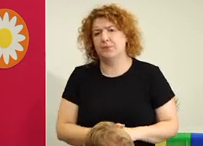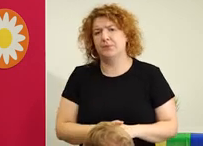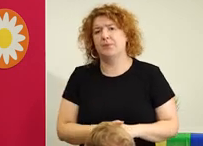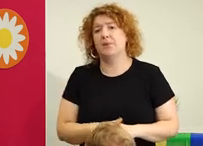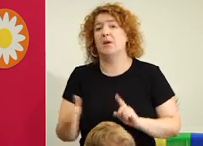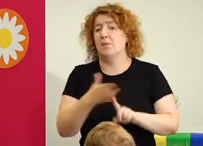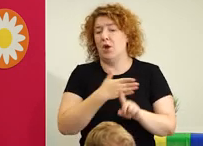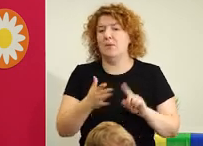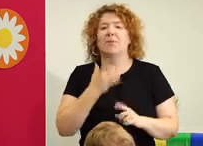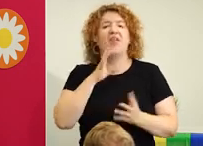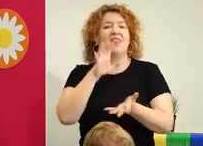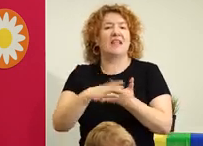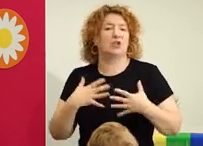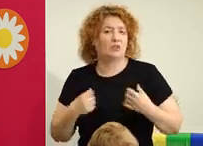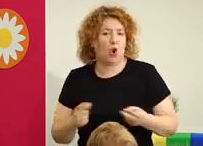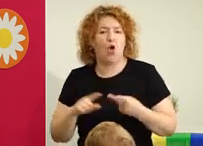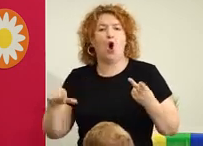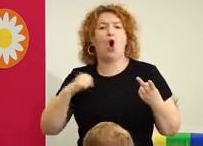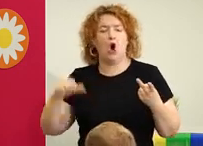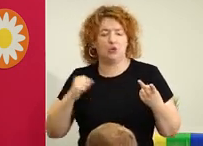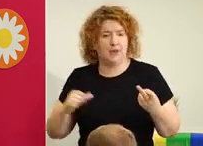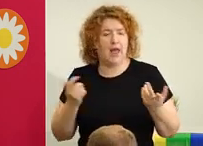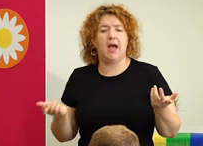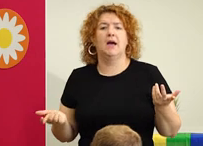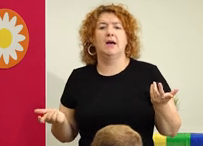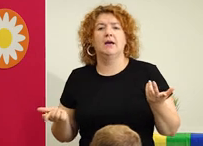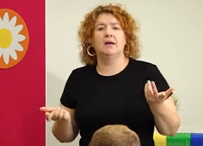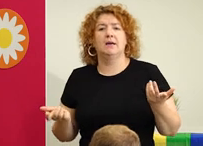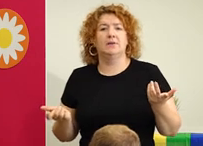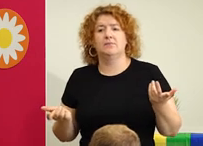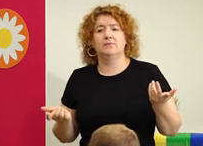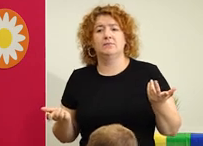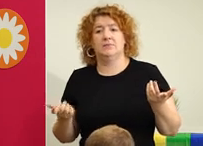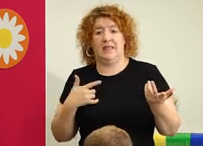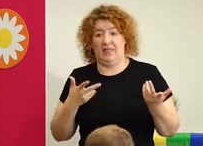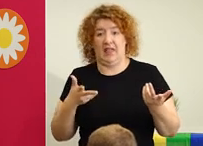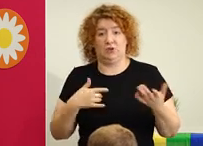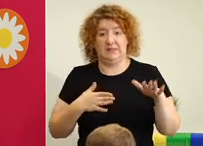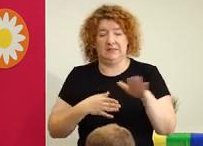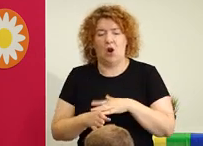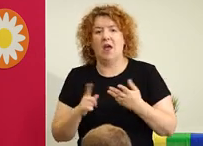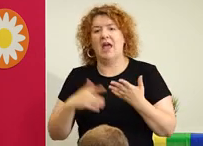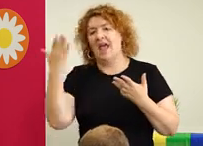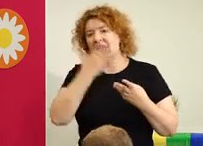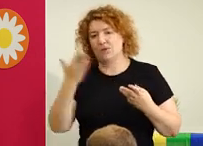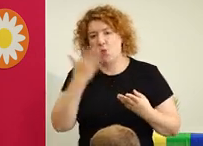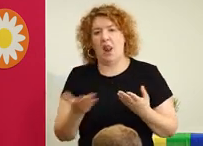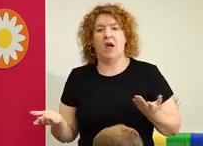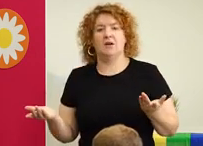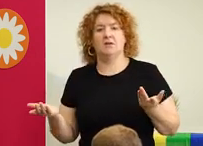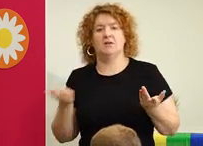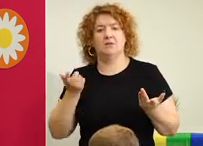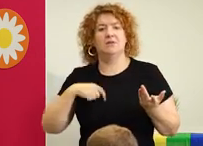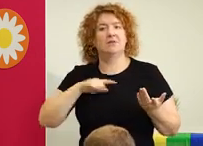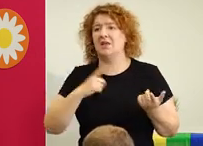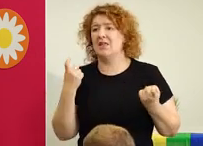En los centros de salud, en los hospitales, a la hora de acceder al derecho a la salud, en las escuelas, que tenemos